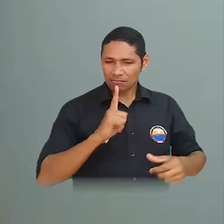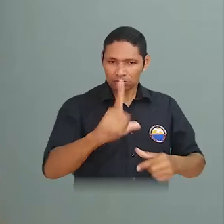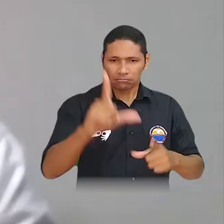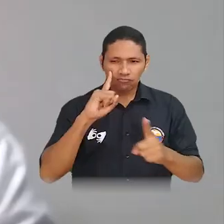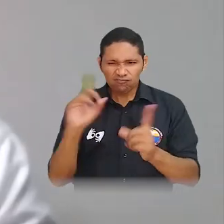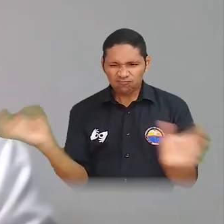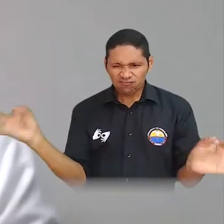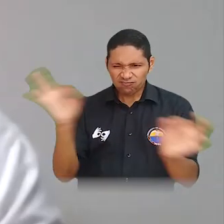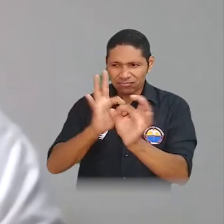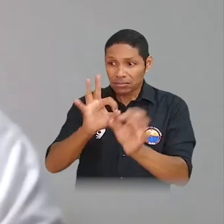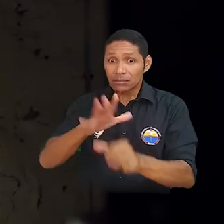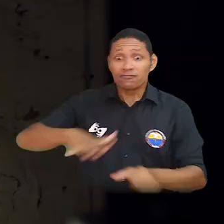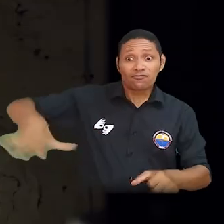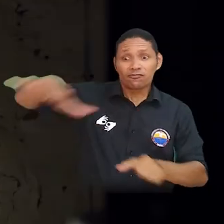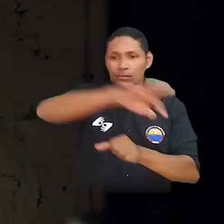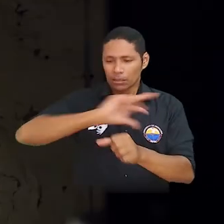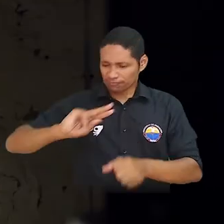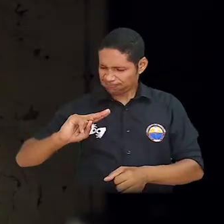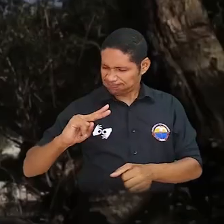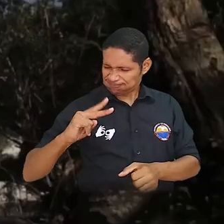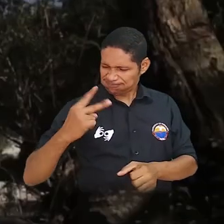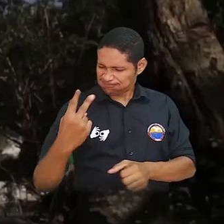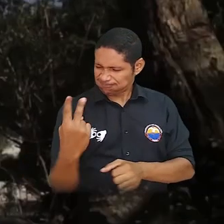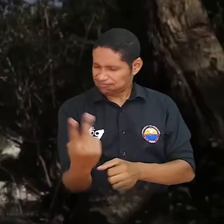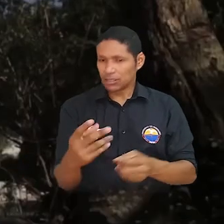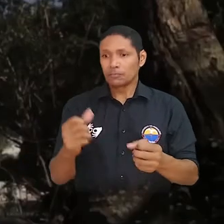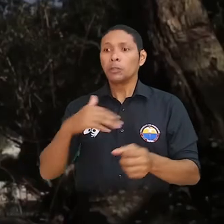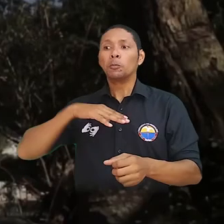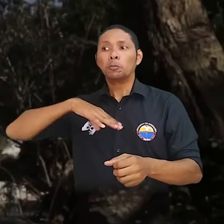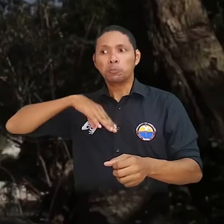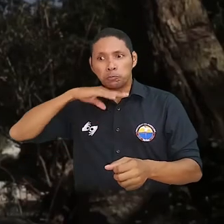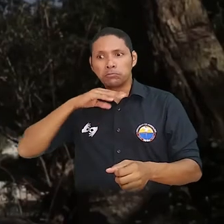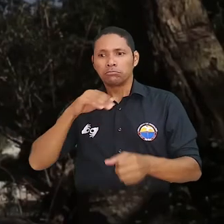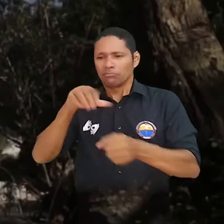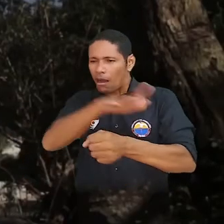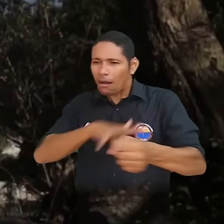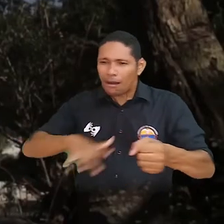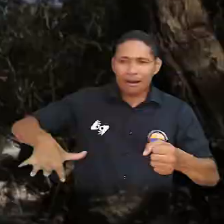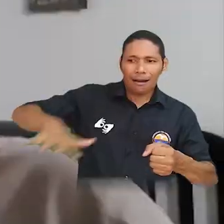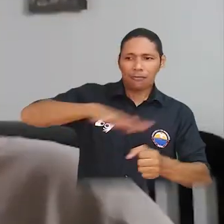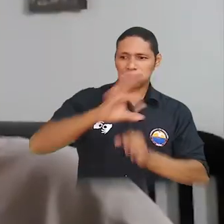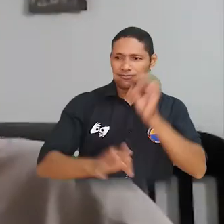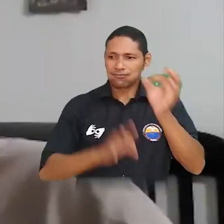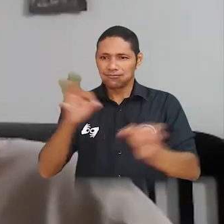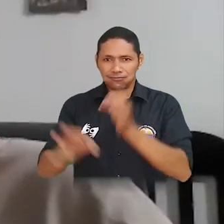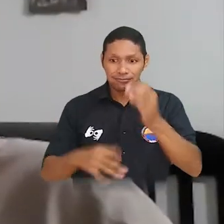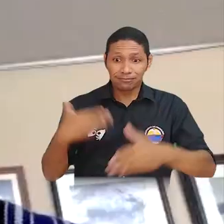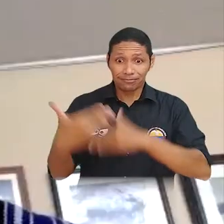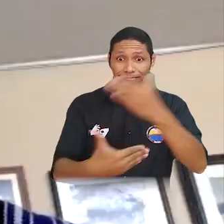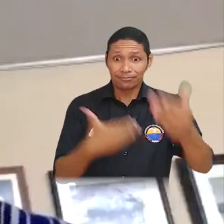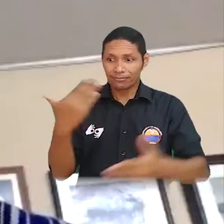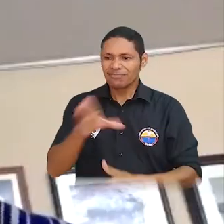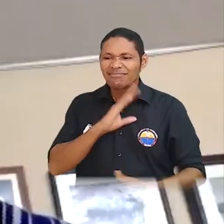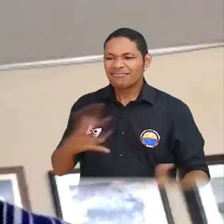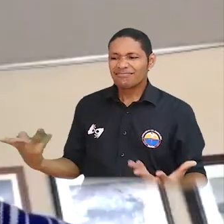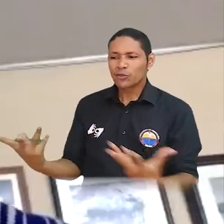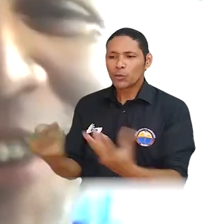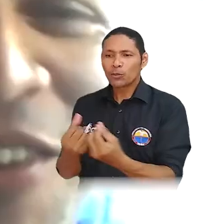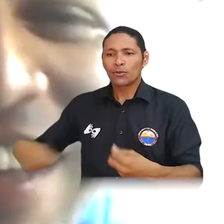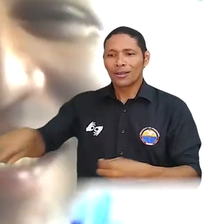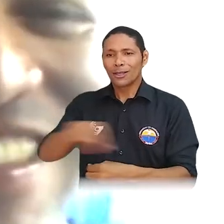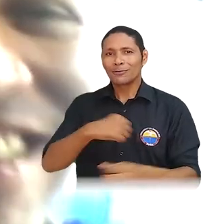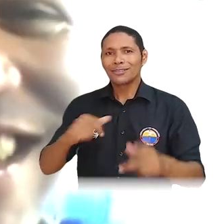enfoque hacia la transformación del territorio y el desarrollo sostenible, dirigido a representantes estudiantiles de la Alma Mater.